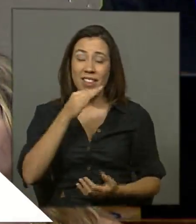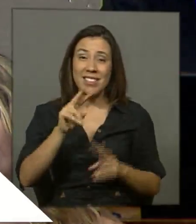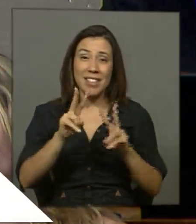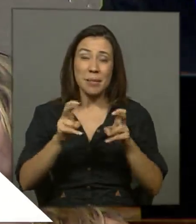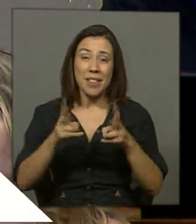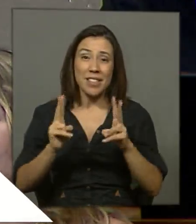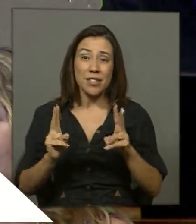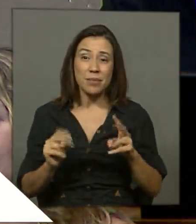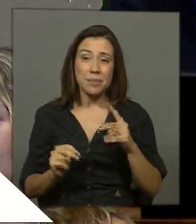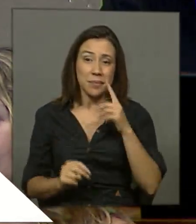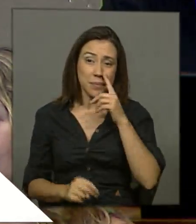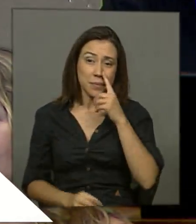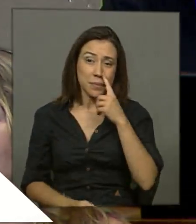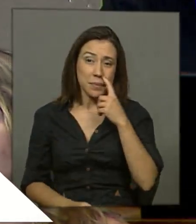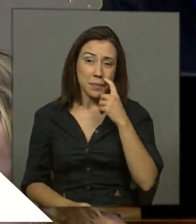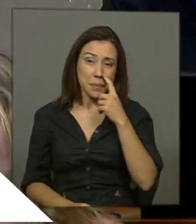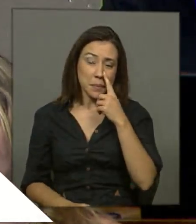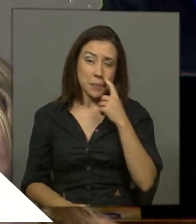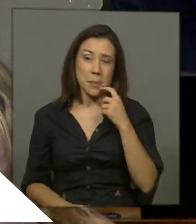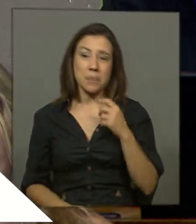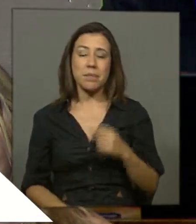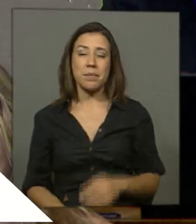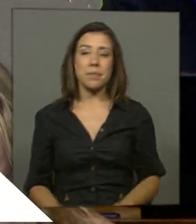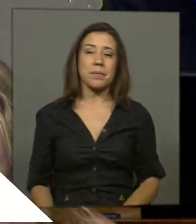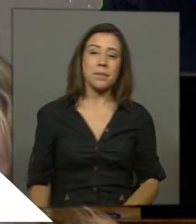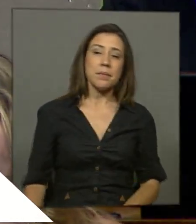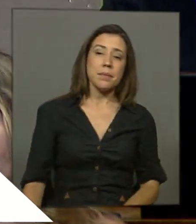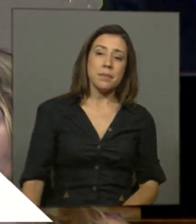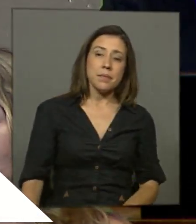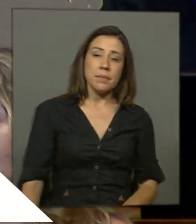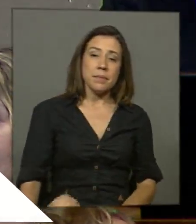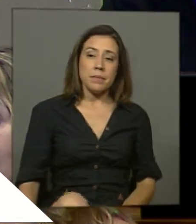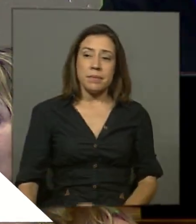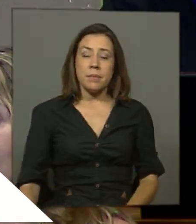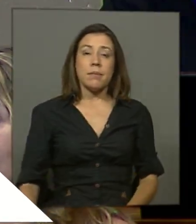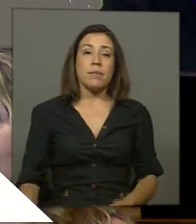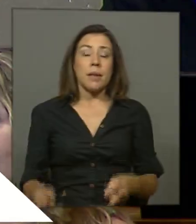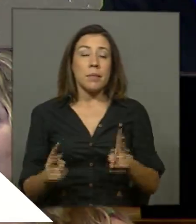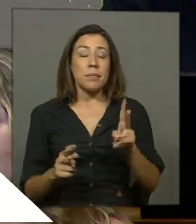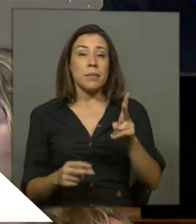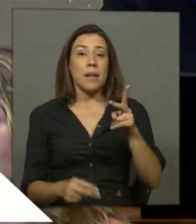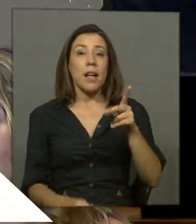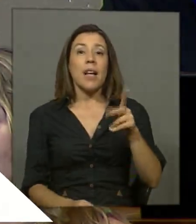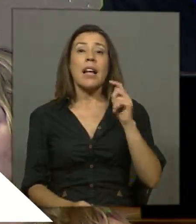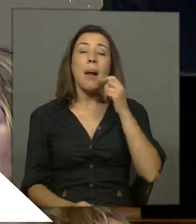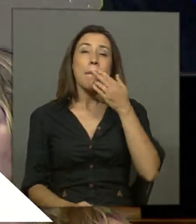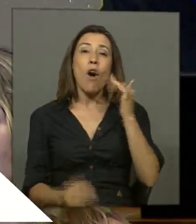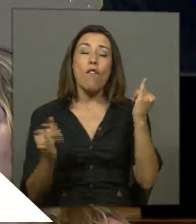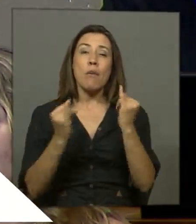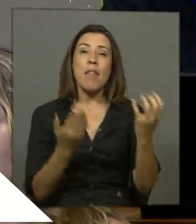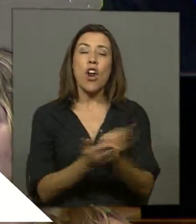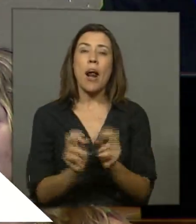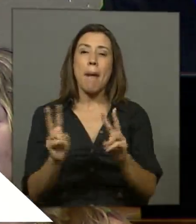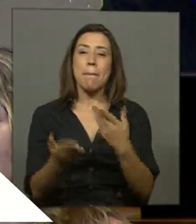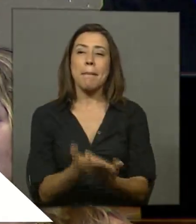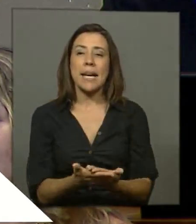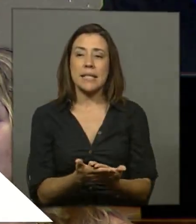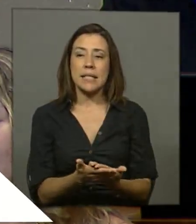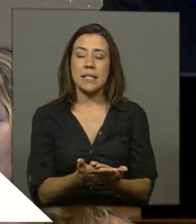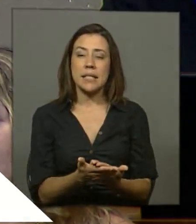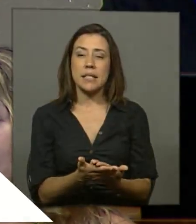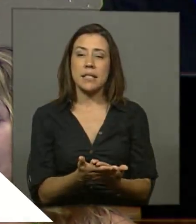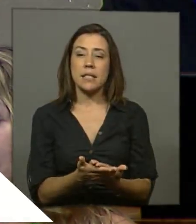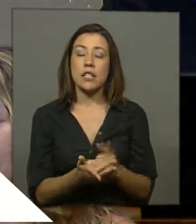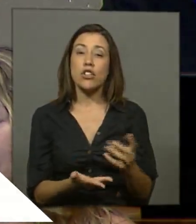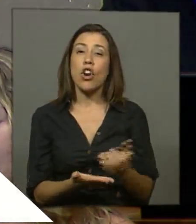derecho y hablamos tanto derecho respetar el derecho ajeno es la mejor manera de alcanzar la paz y eso